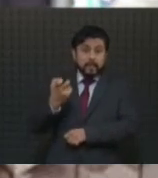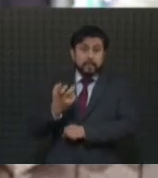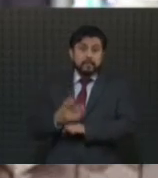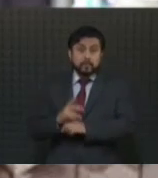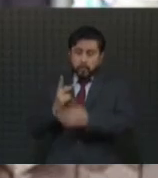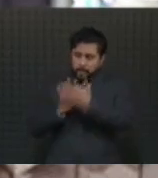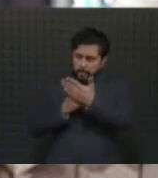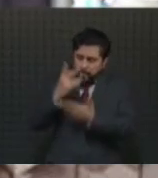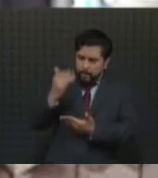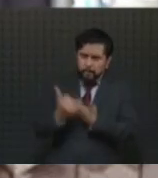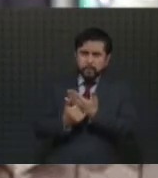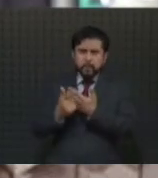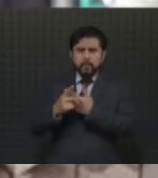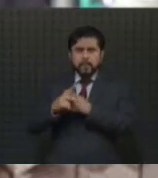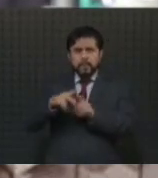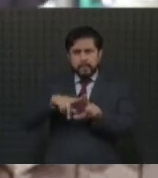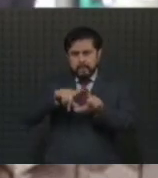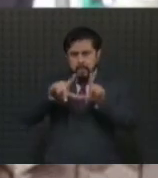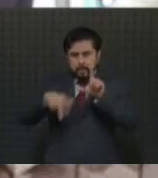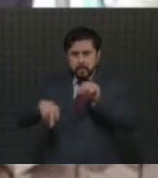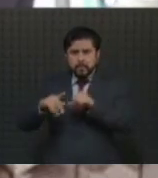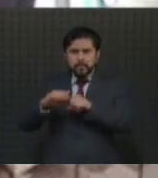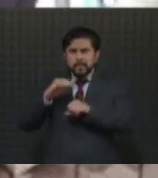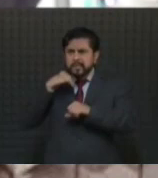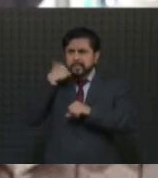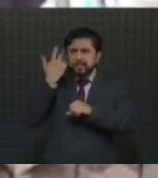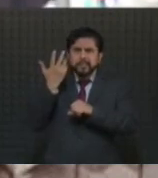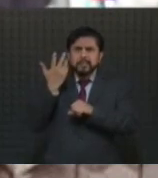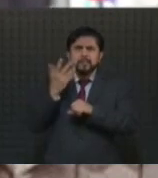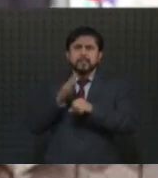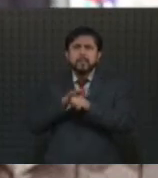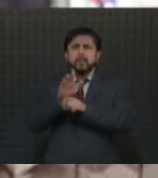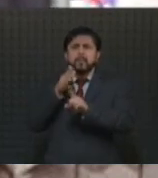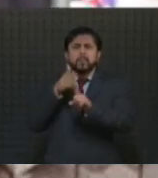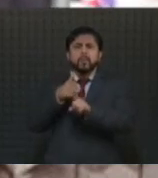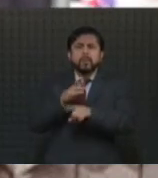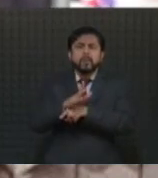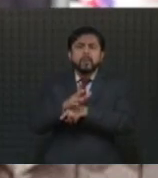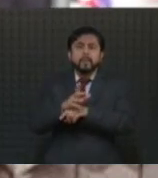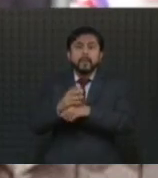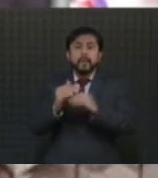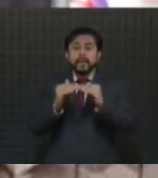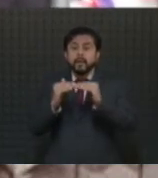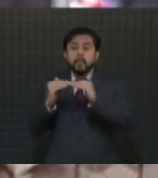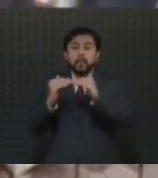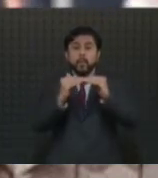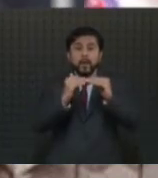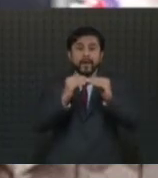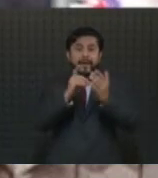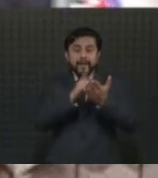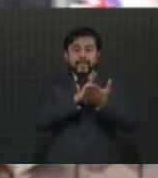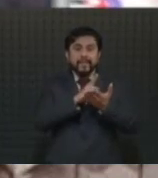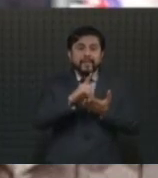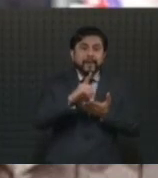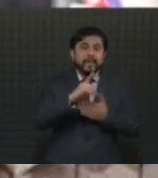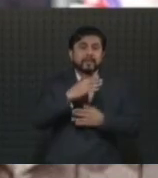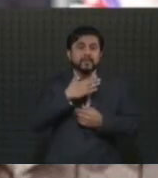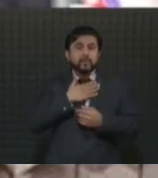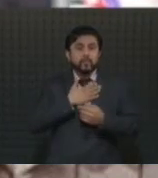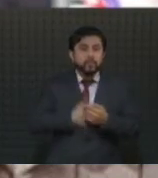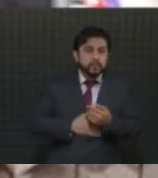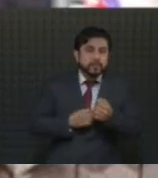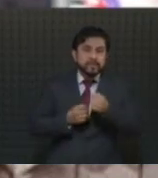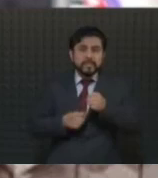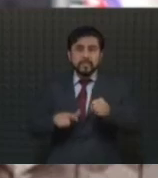un proyecto de nación que lo que busca es igualdad, derechos, justicia social,